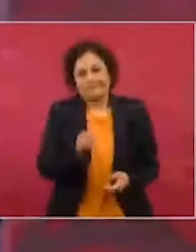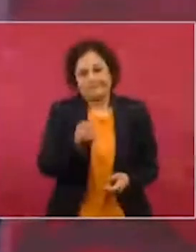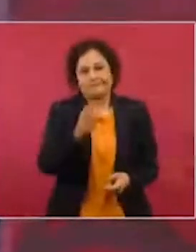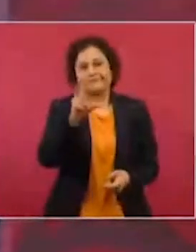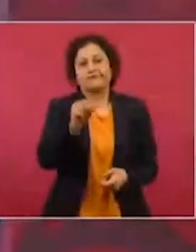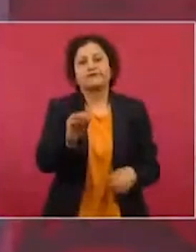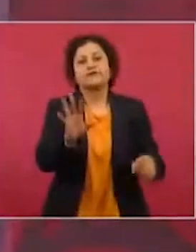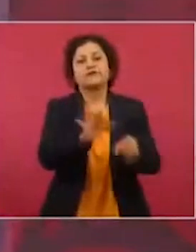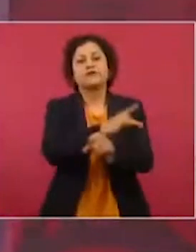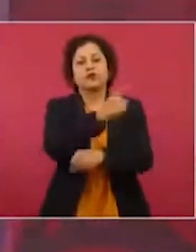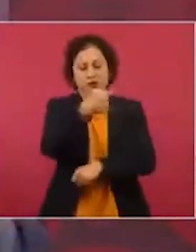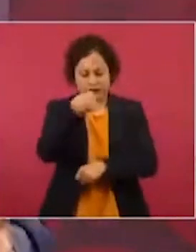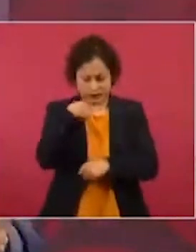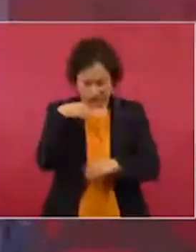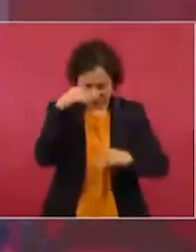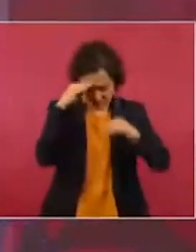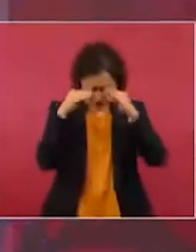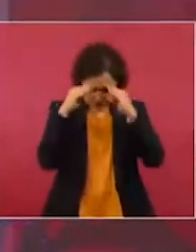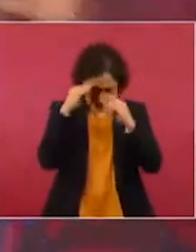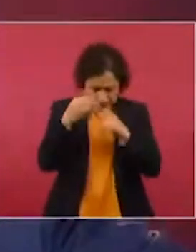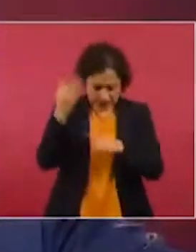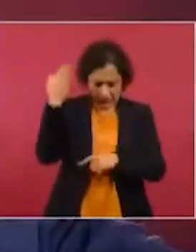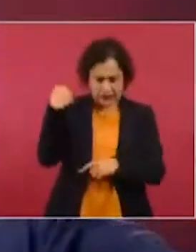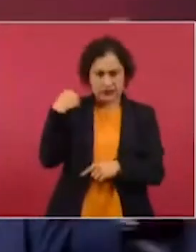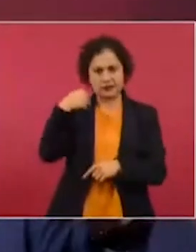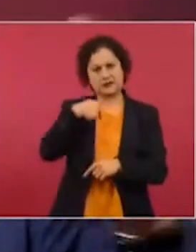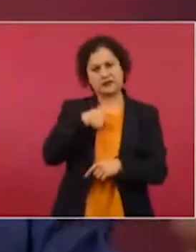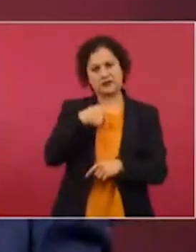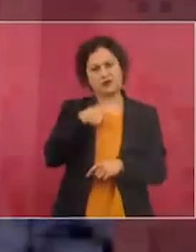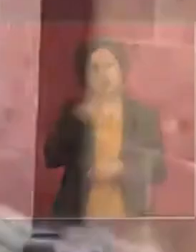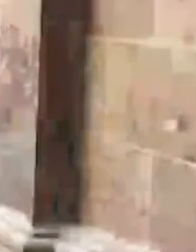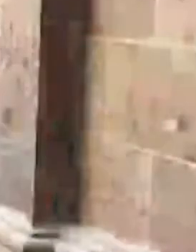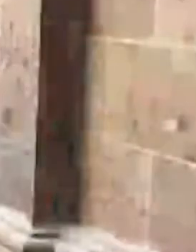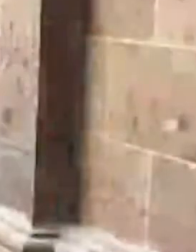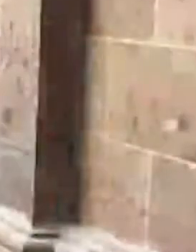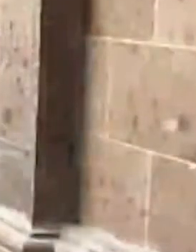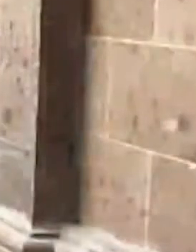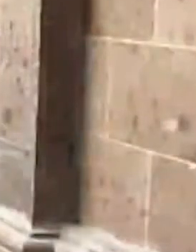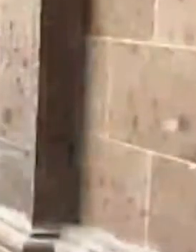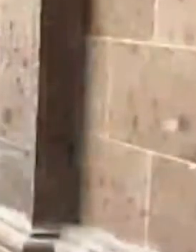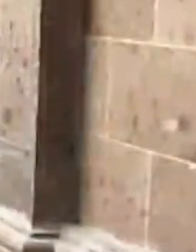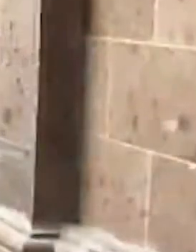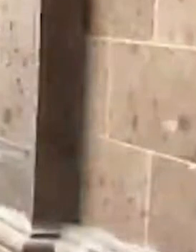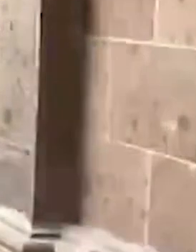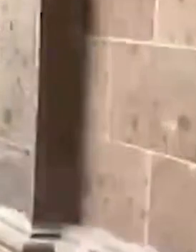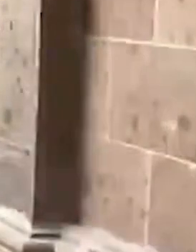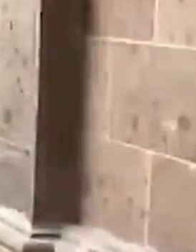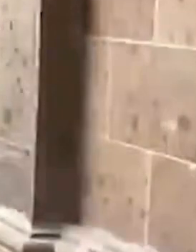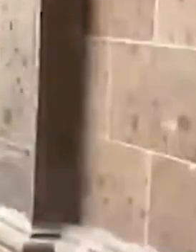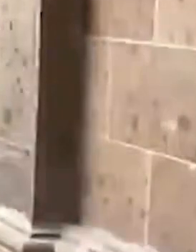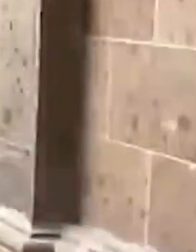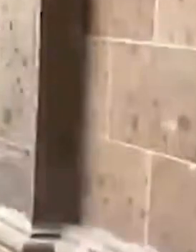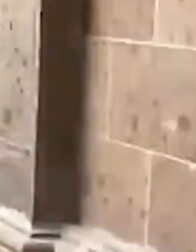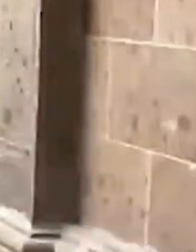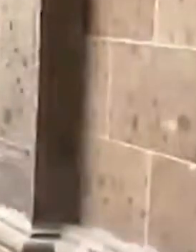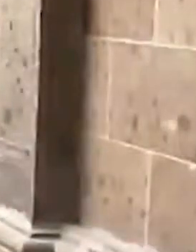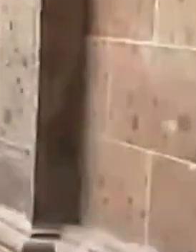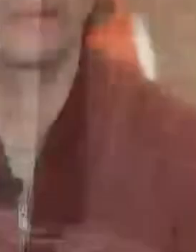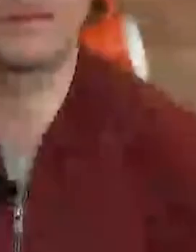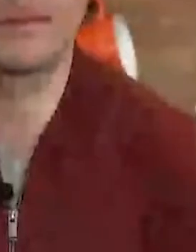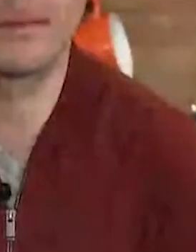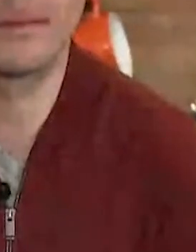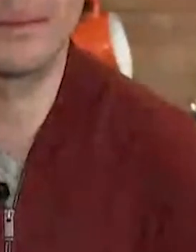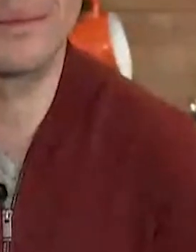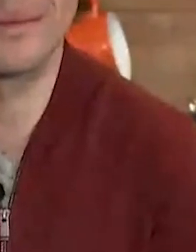incluso habló de eliminar aranceles Jorge Armando azul muy breve resumen de algunos de los temas que se pusieron sobre la mesa el día de hoy